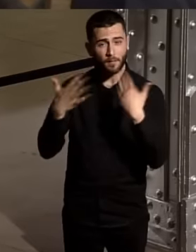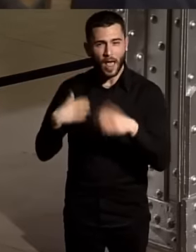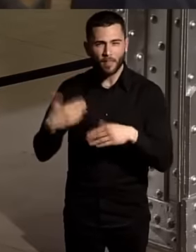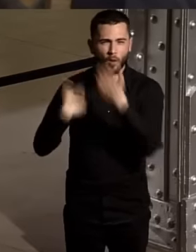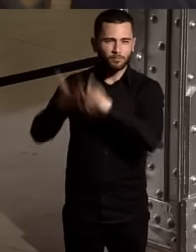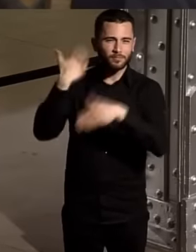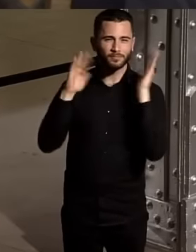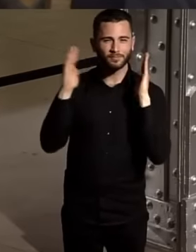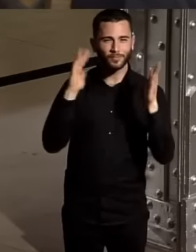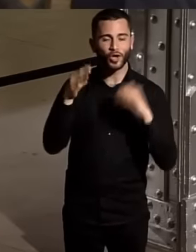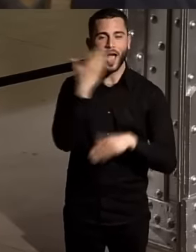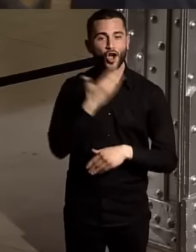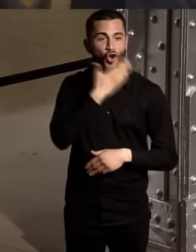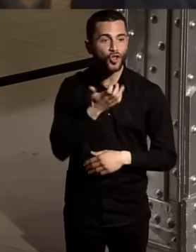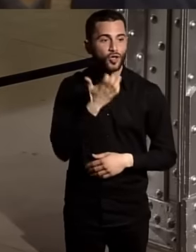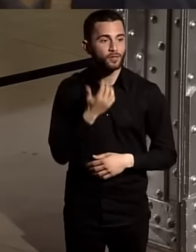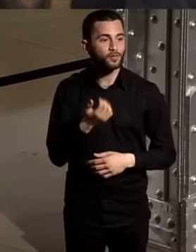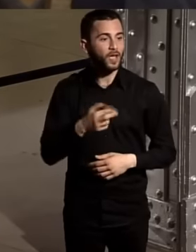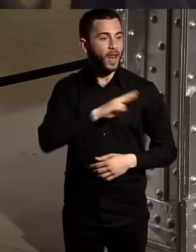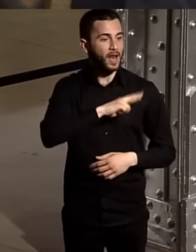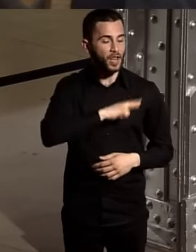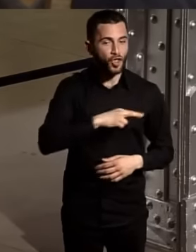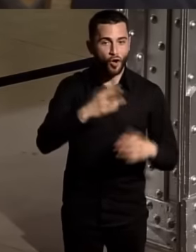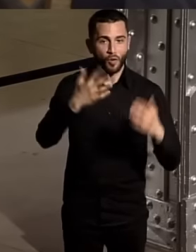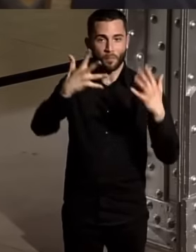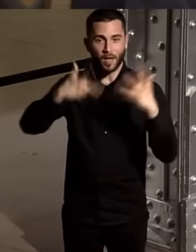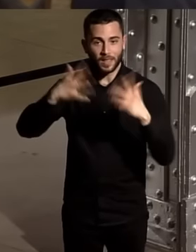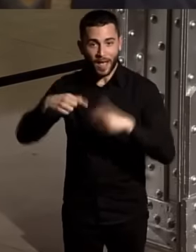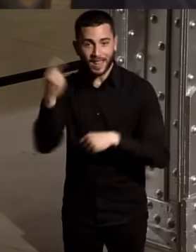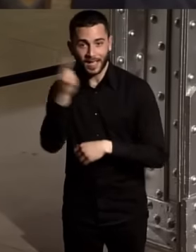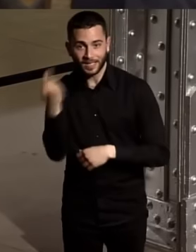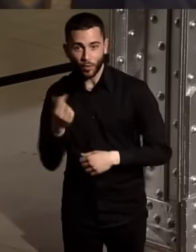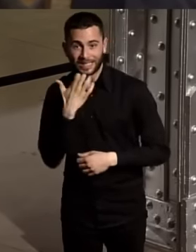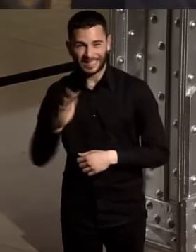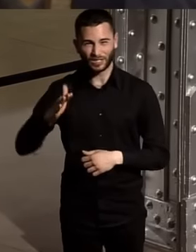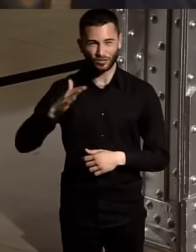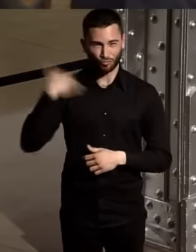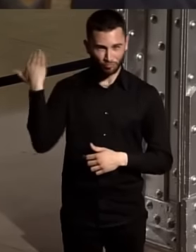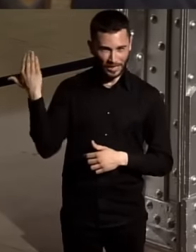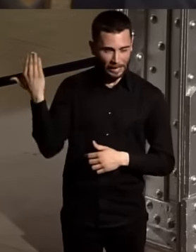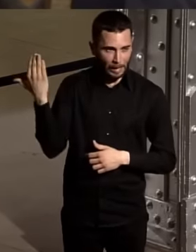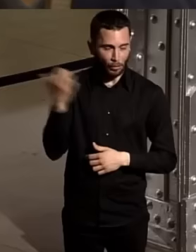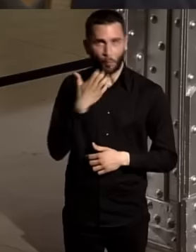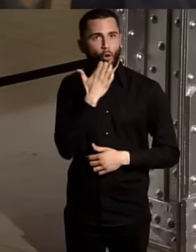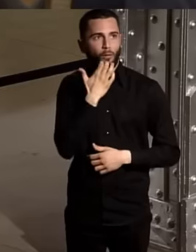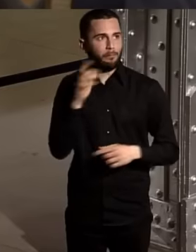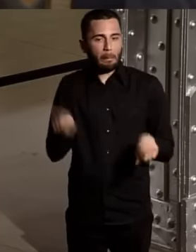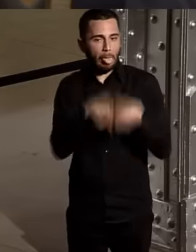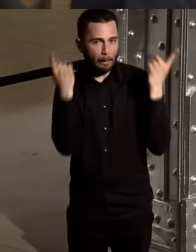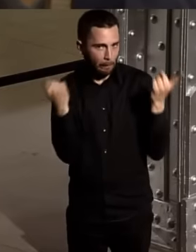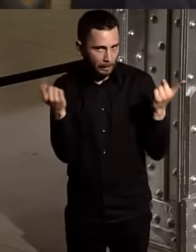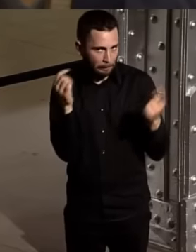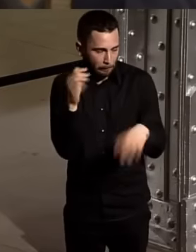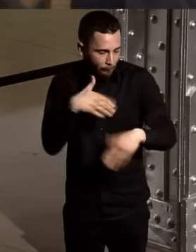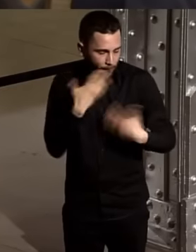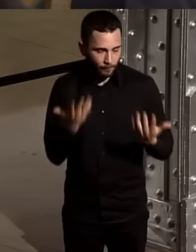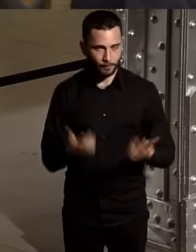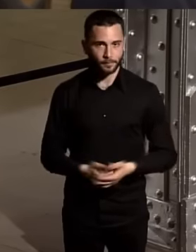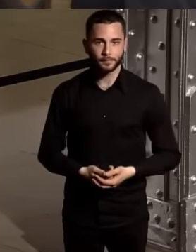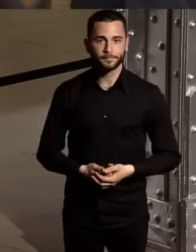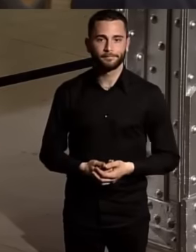Pues yo que sé la religión las y la y el dibujo si suspendía era como que quedaba igual no es un